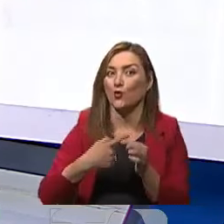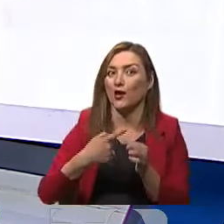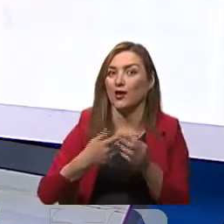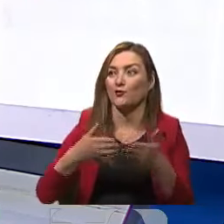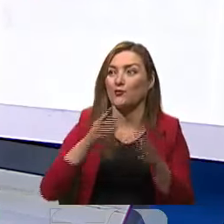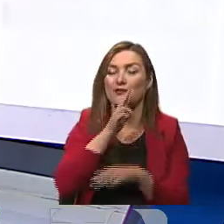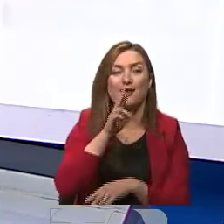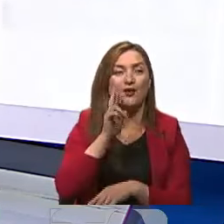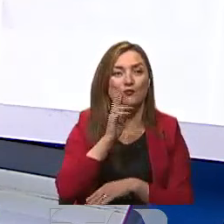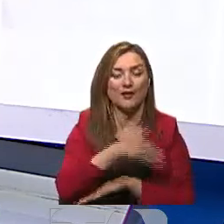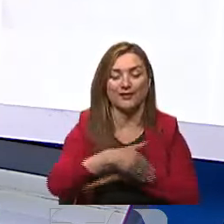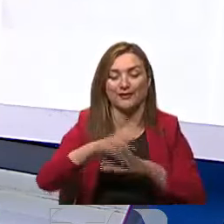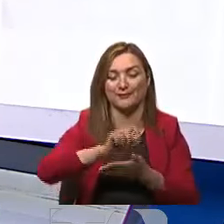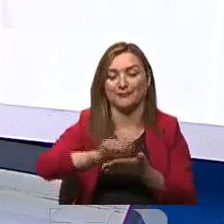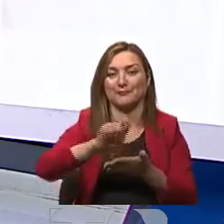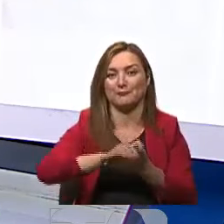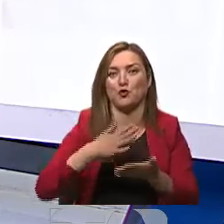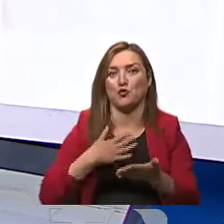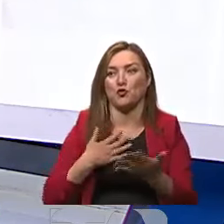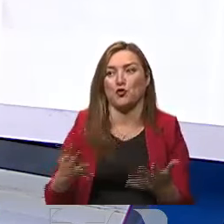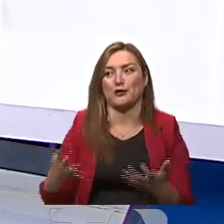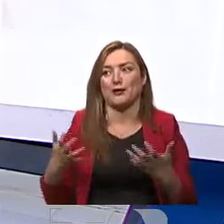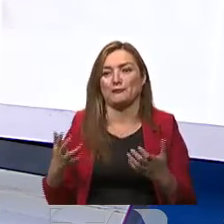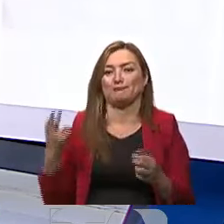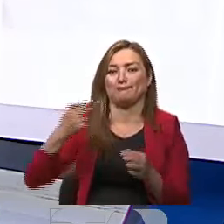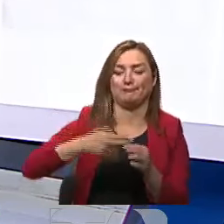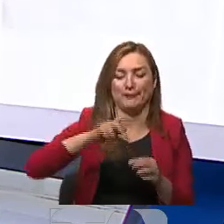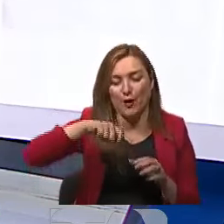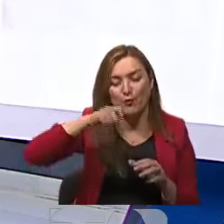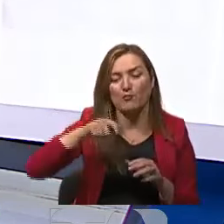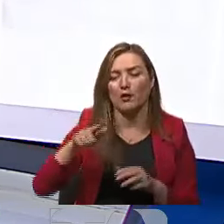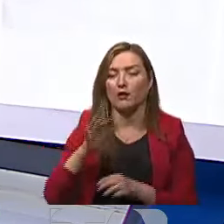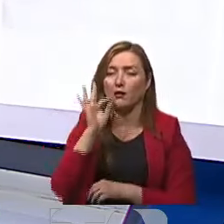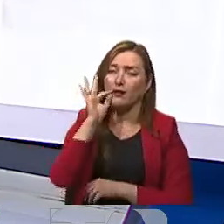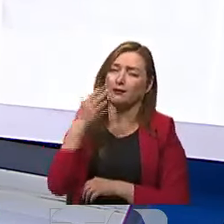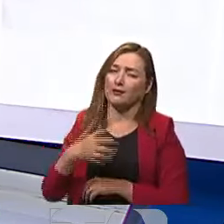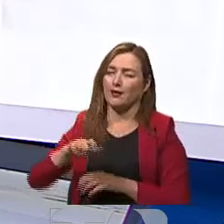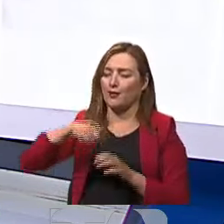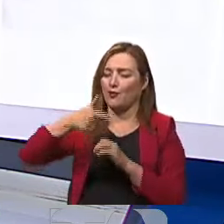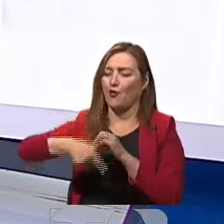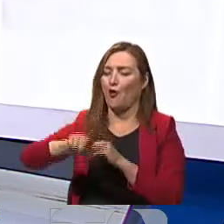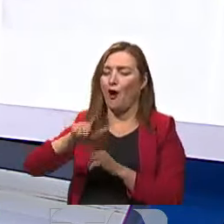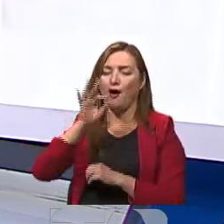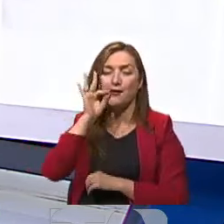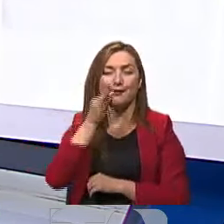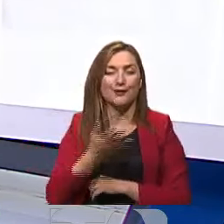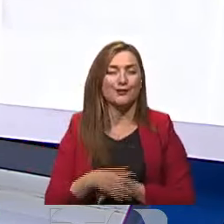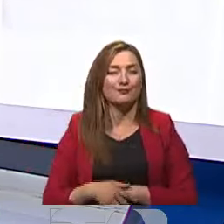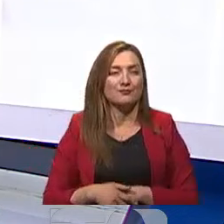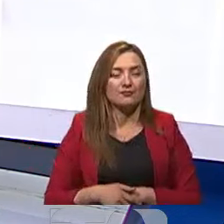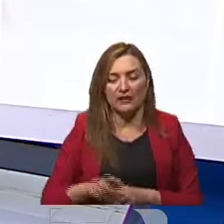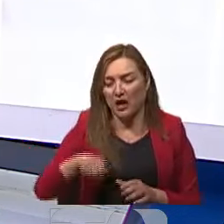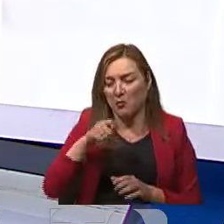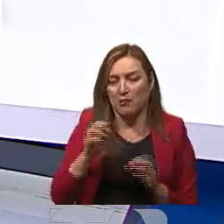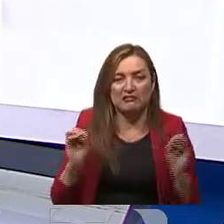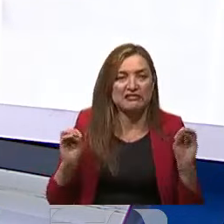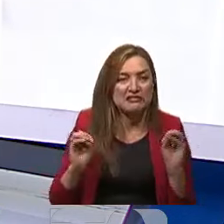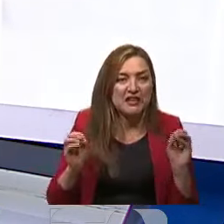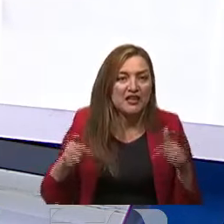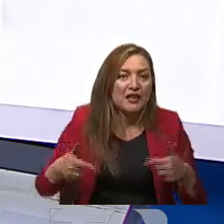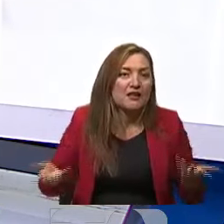Coronel. Ya voy a anotar la dirección para ir. Te emocionaste. Claro. Qué bien se come en tu tierra. Sí. Lo malo es que nunca hemos probado por aquí,